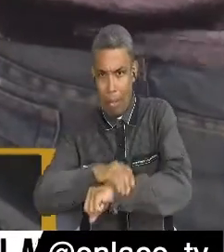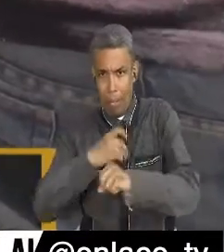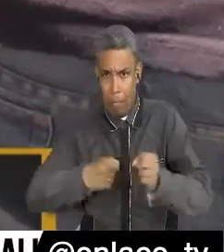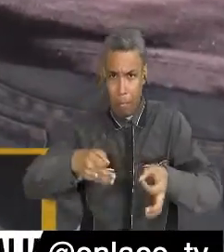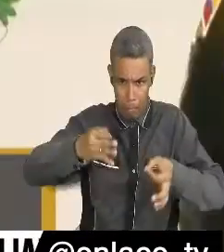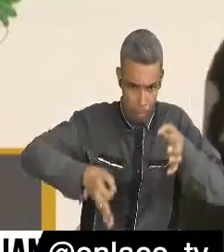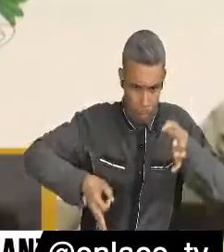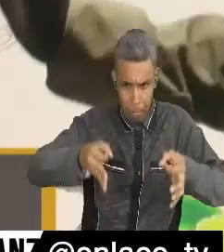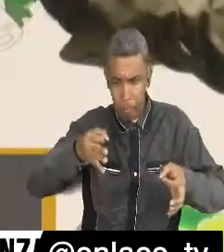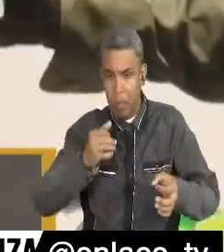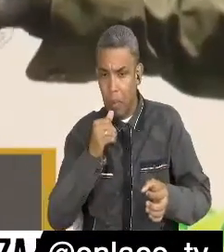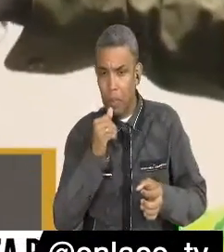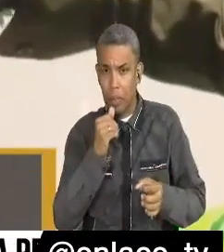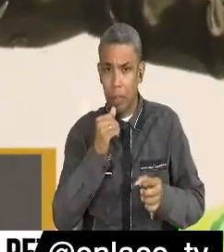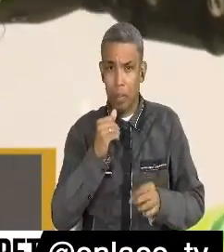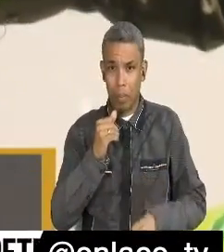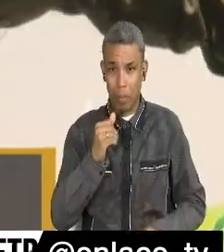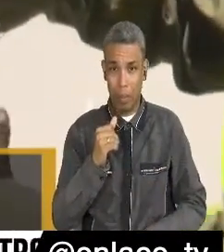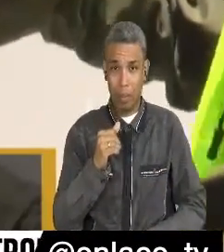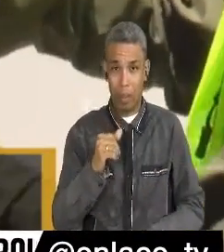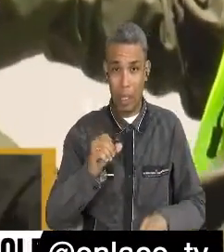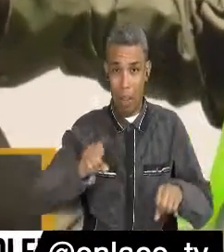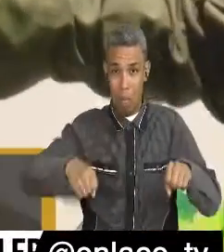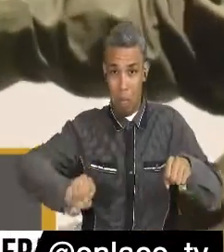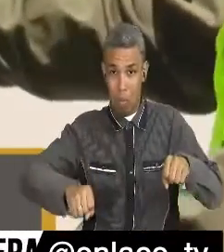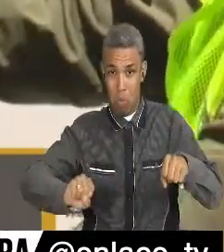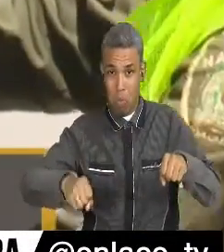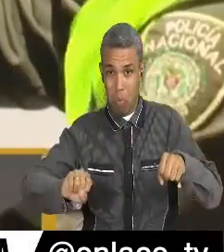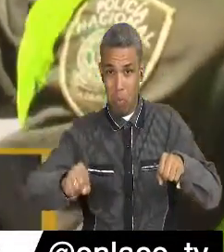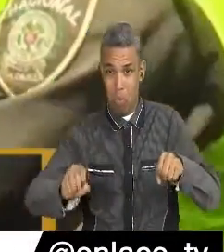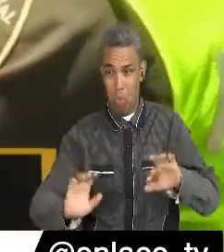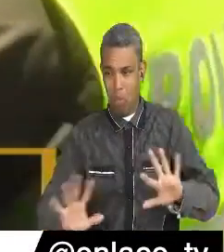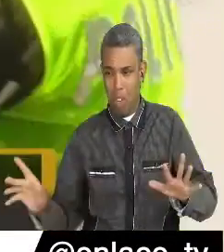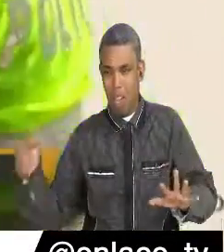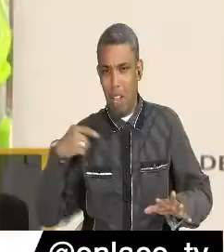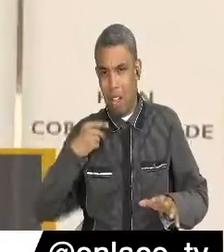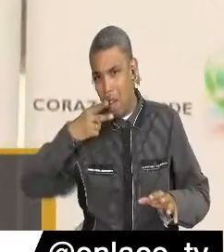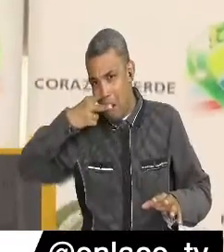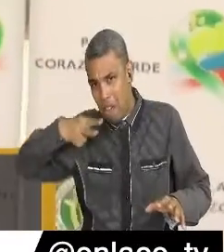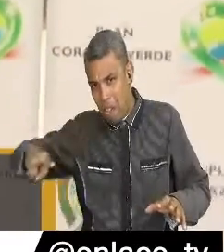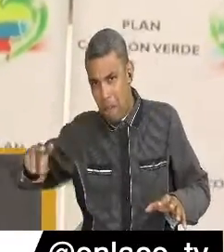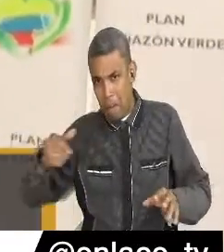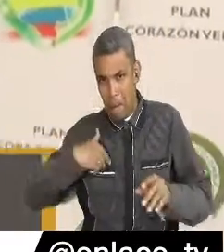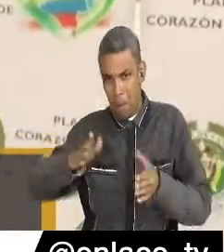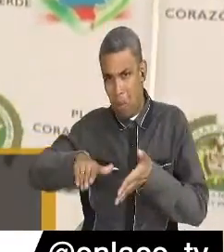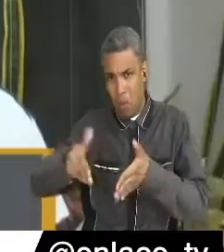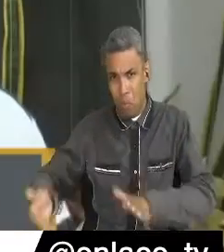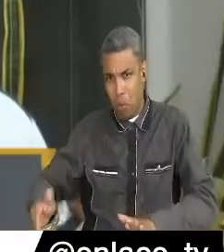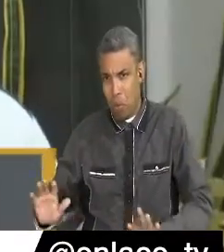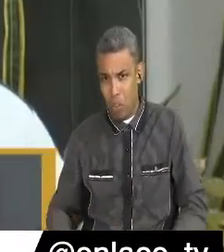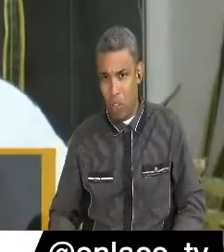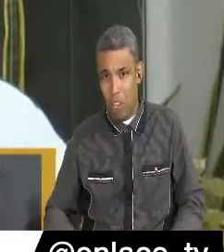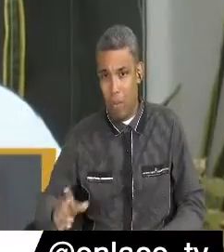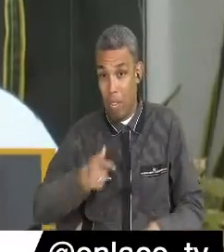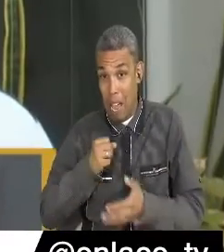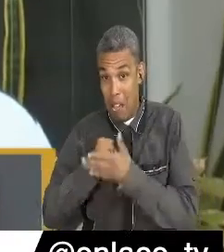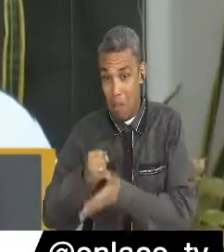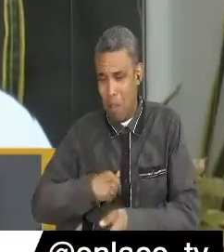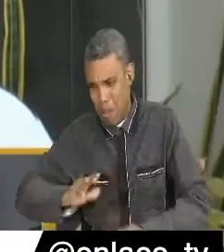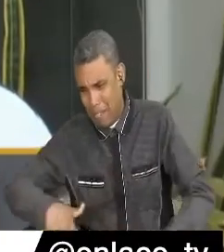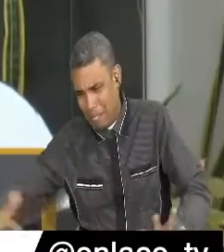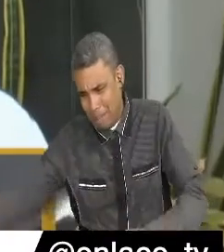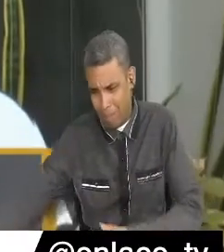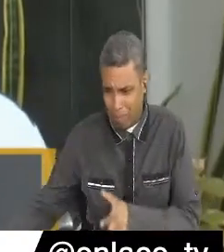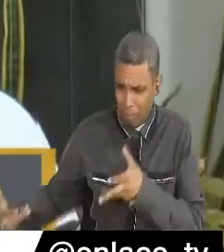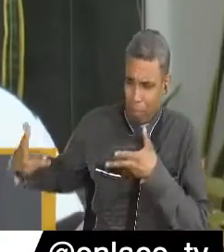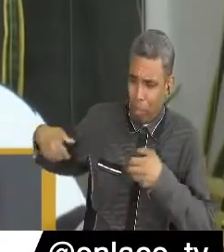identifica, el muchacho que lo llevó en la moto, a mi hijo ya sin signos vitales al hospital, y que el policía